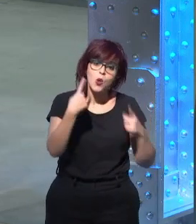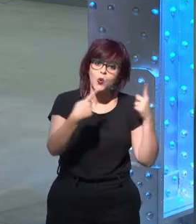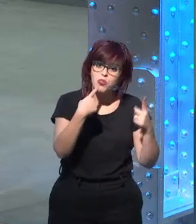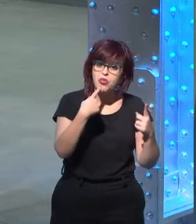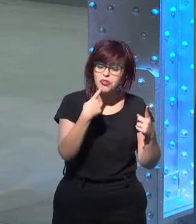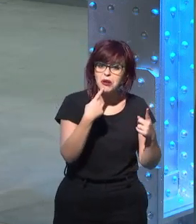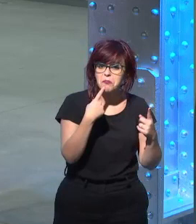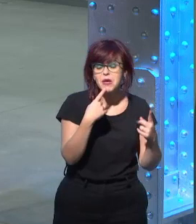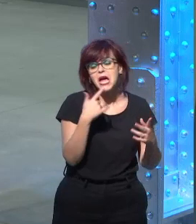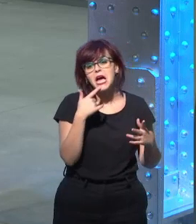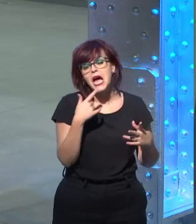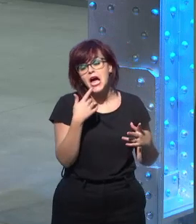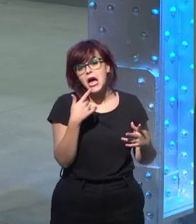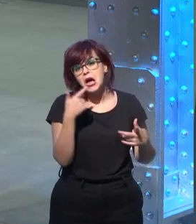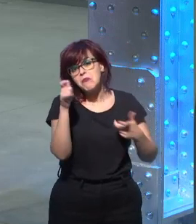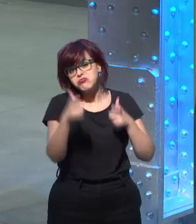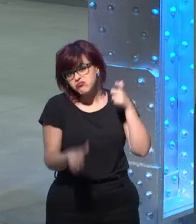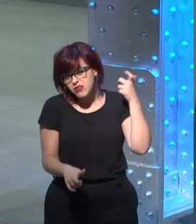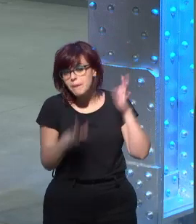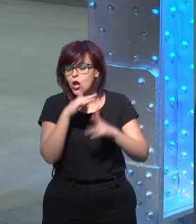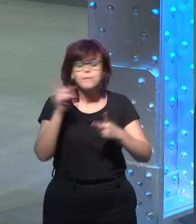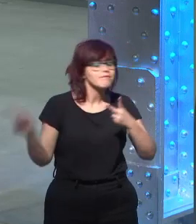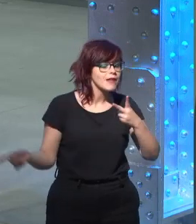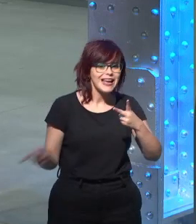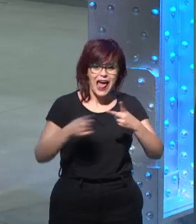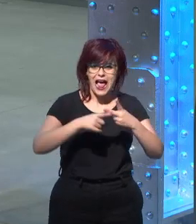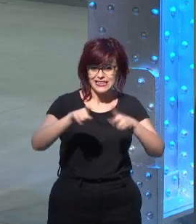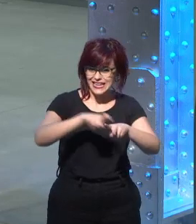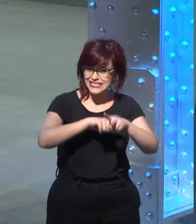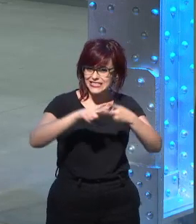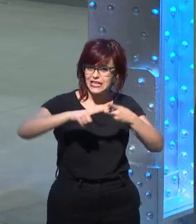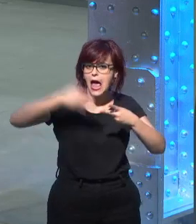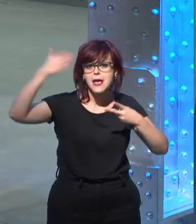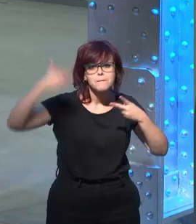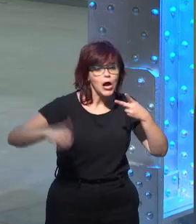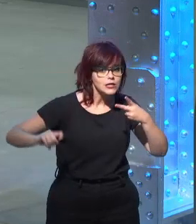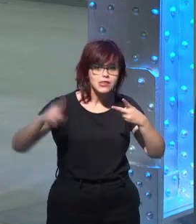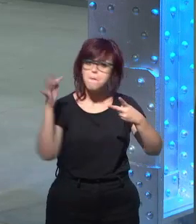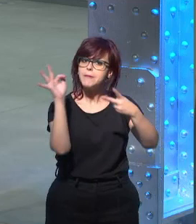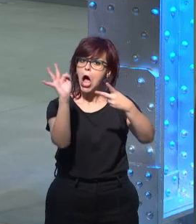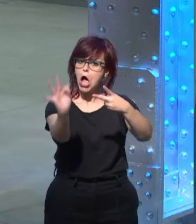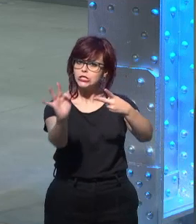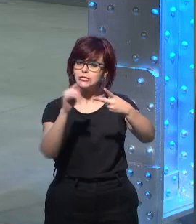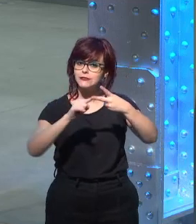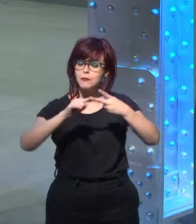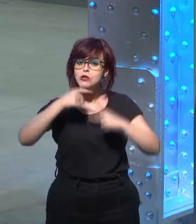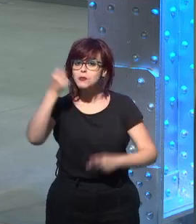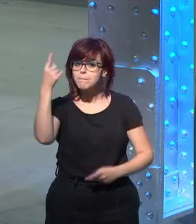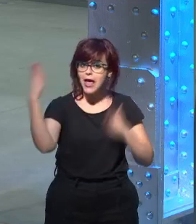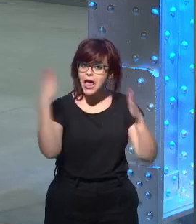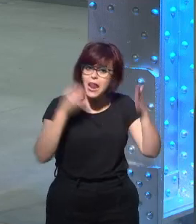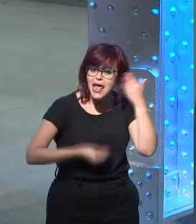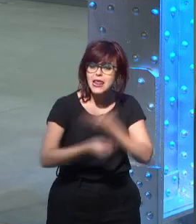encuestas, palabras. Y otra característica clara y muy positiva es que los